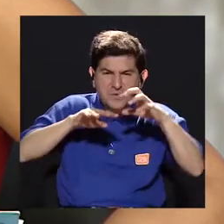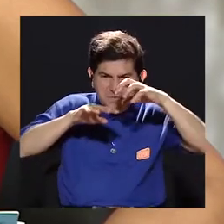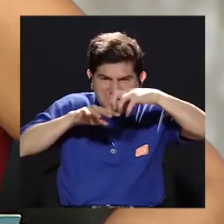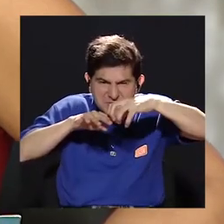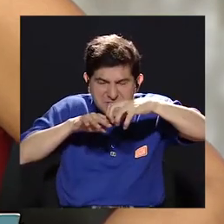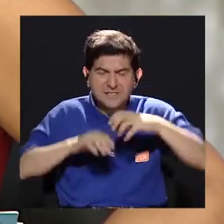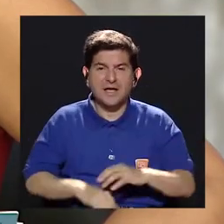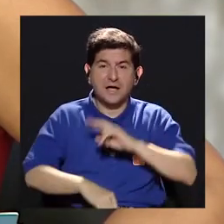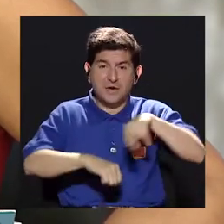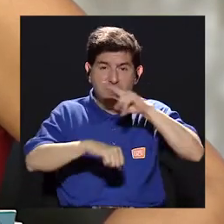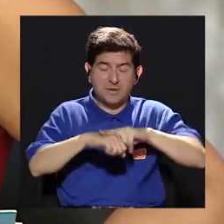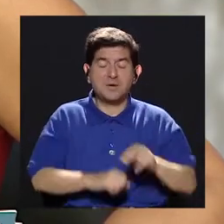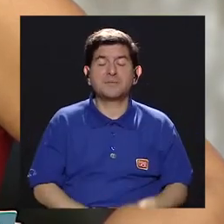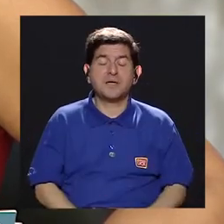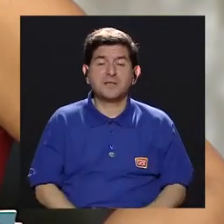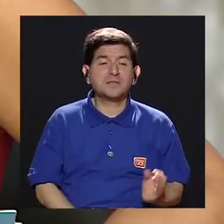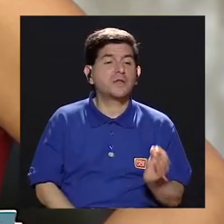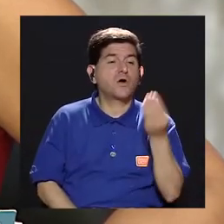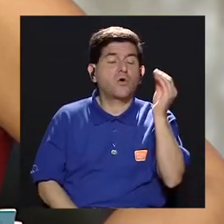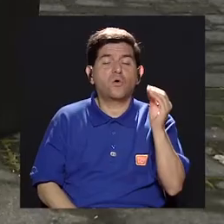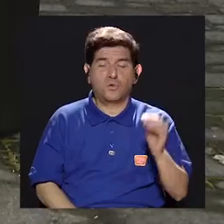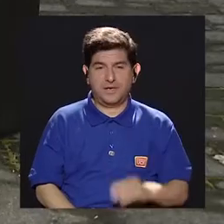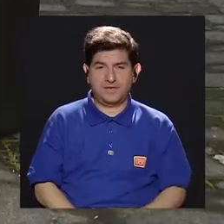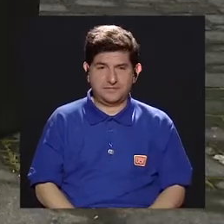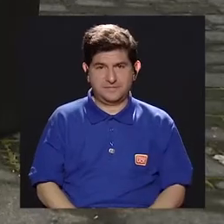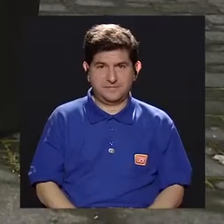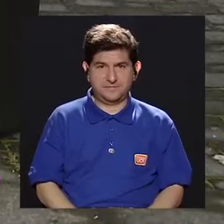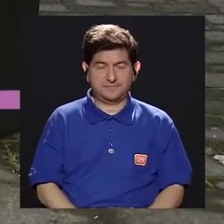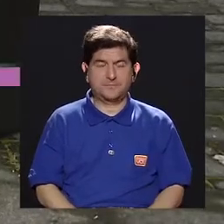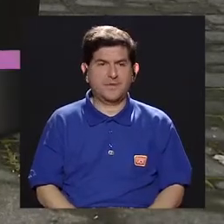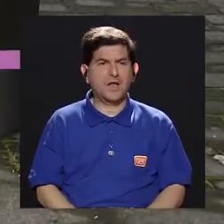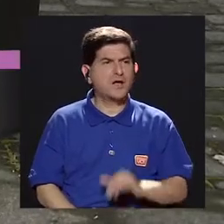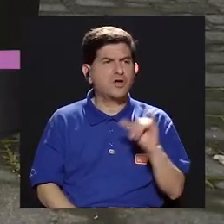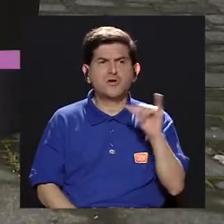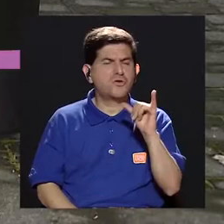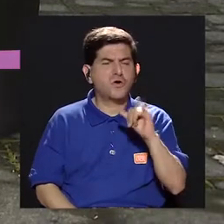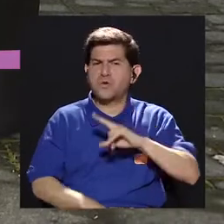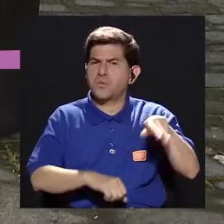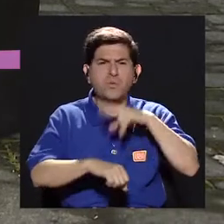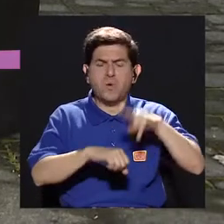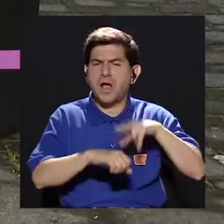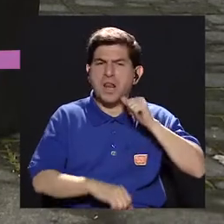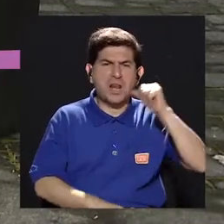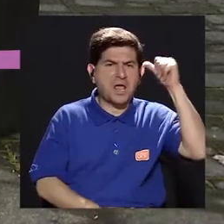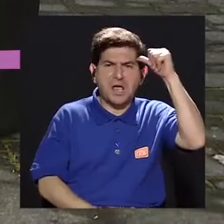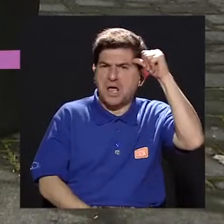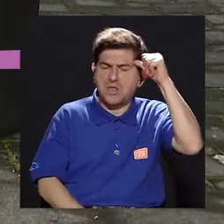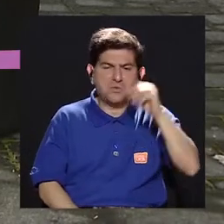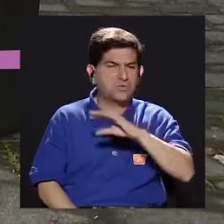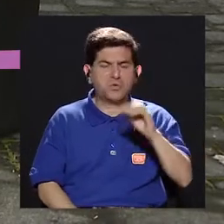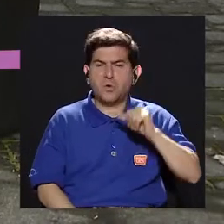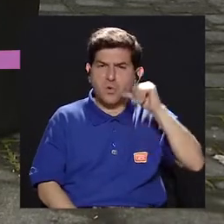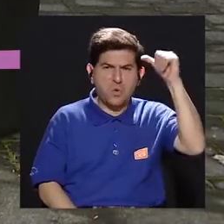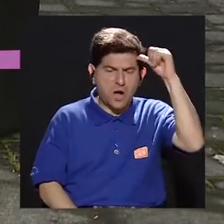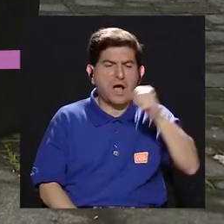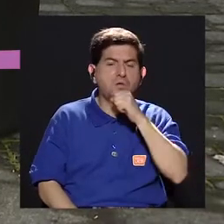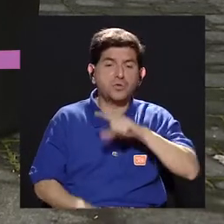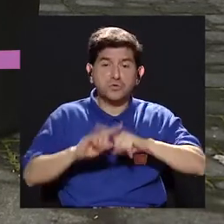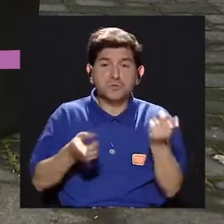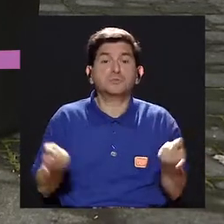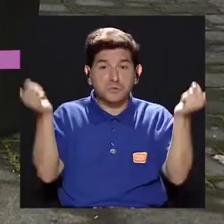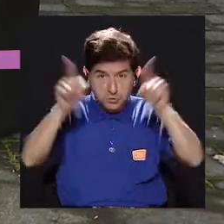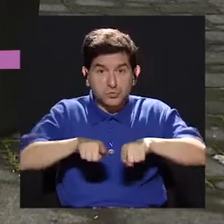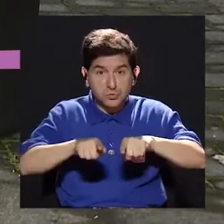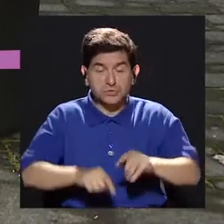las uñas encarnadas es más común en adolescentes y jóvenes, no tan común en adultos o adultos mayores, pero sí las